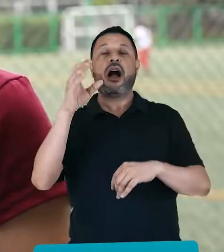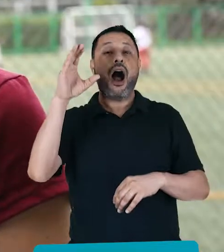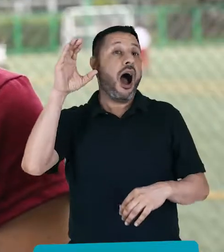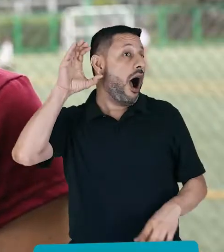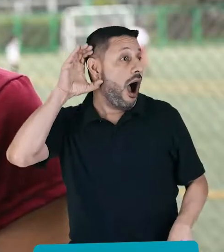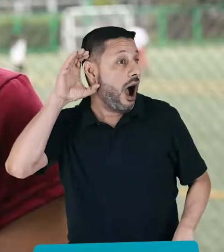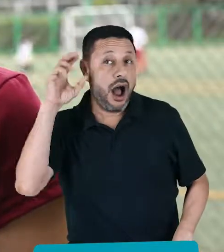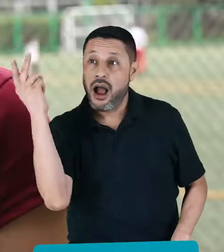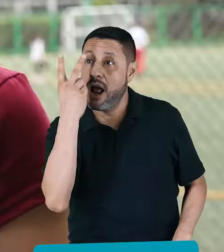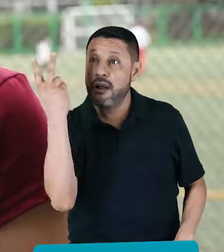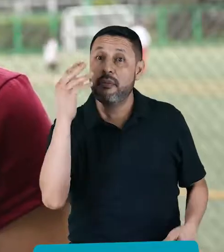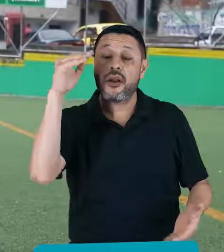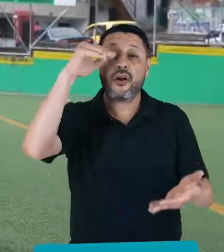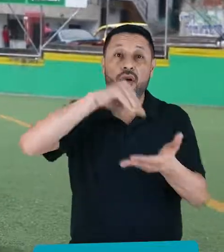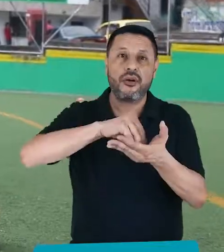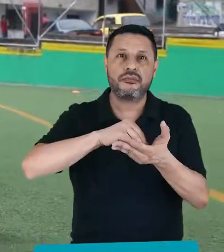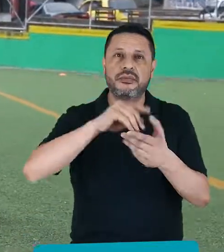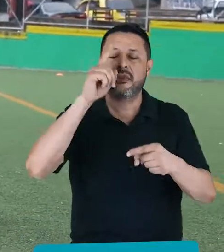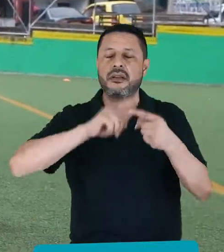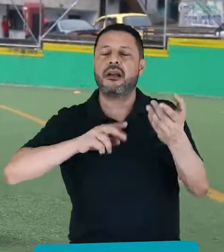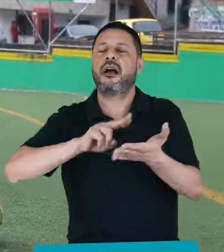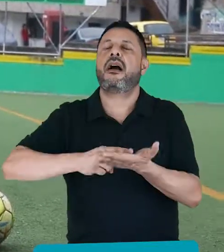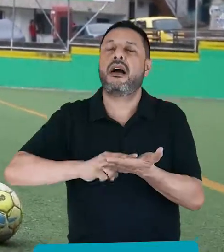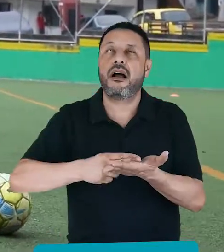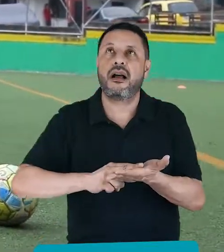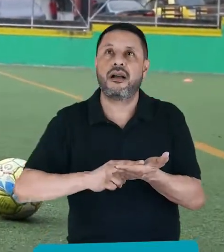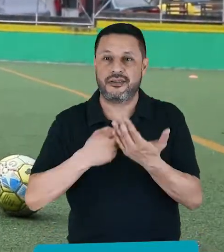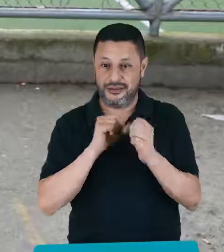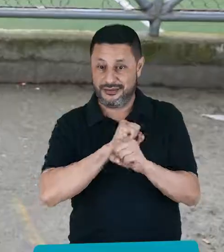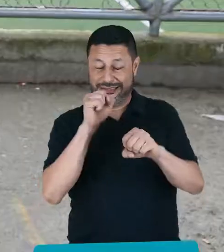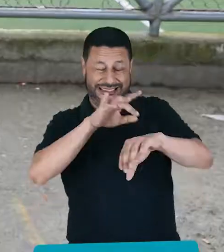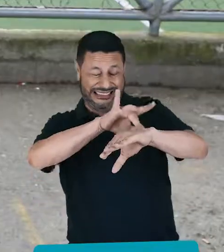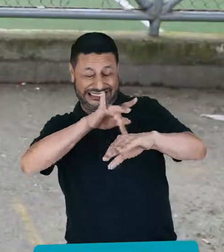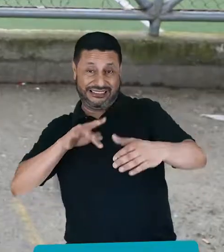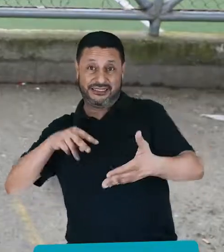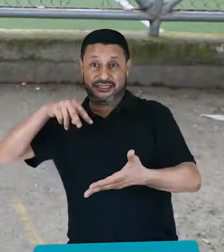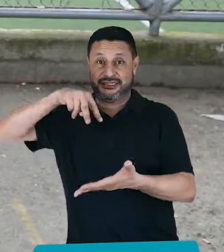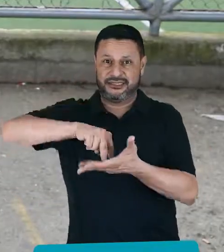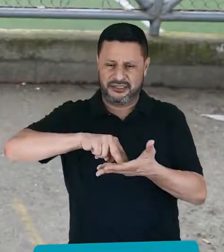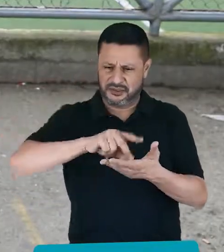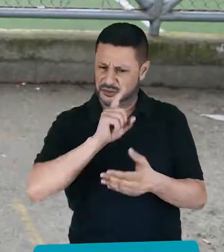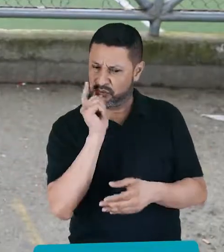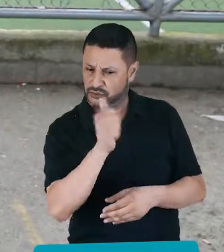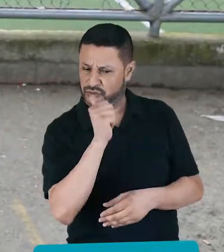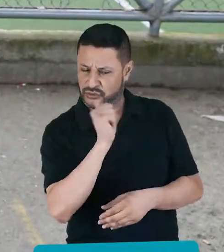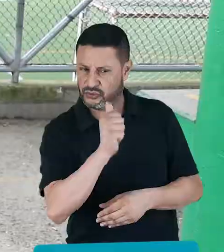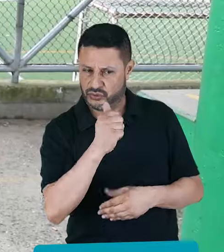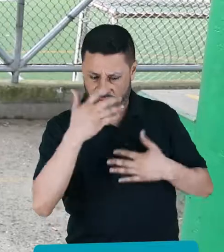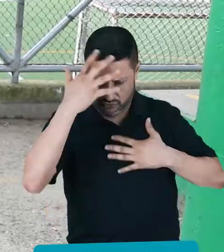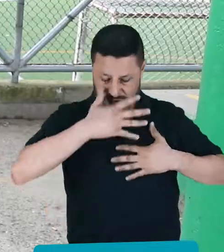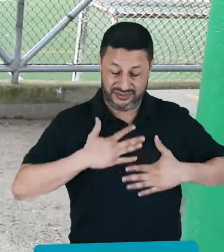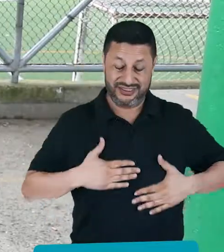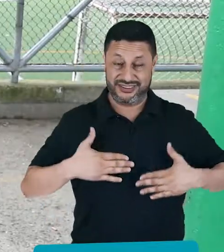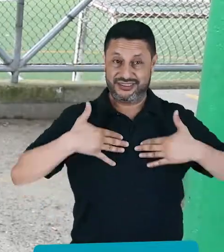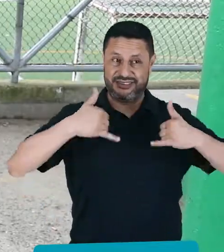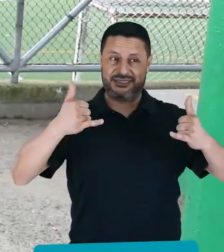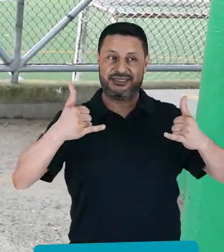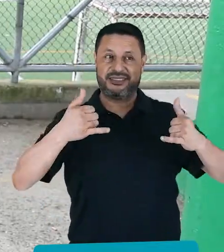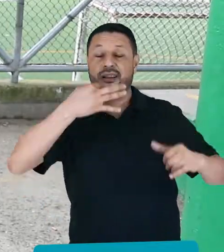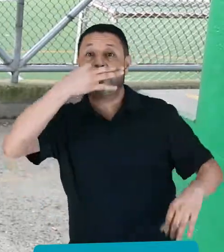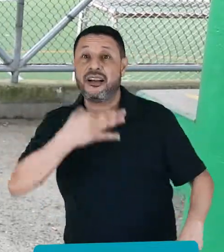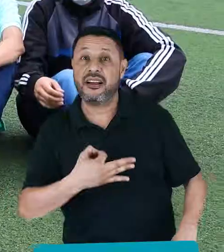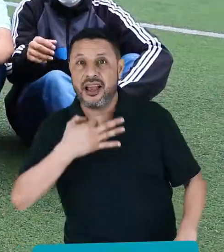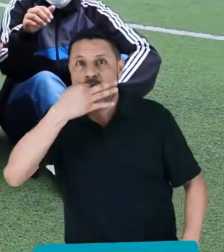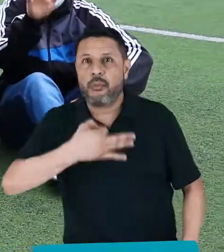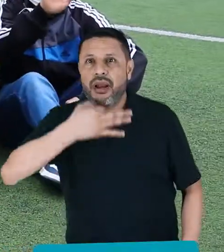desde el viernes que se enteró que volvíamos con el profe, pues no ha podido dormir. Esta mañana se levantó muy temprano, solo se arregló y ahí lo puede ver, está súper